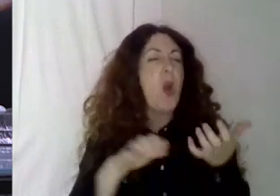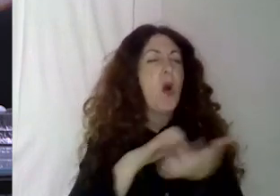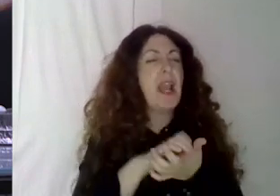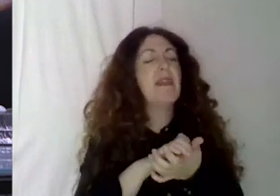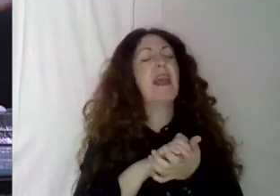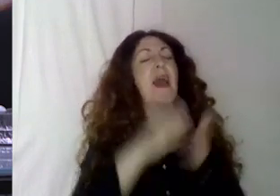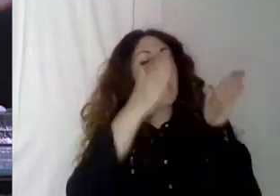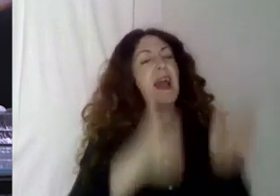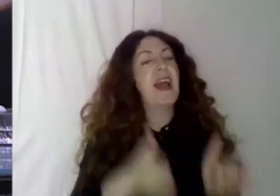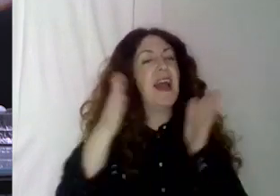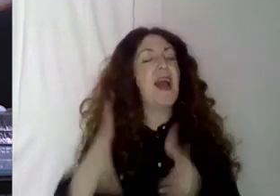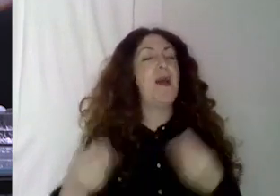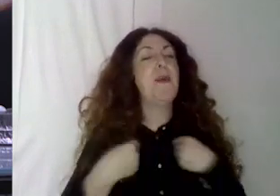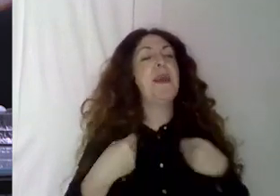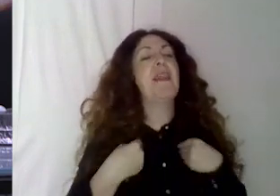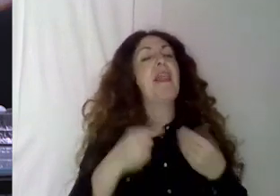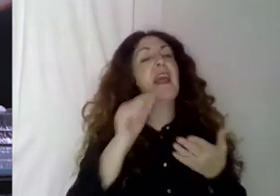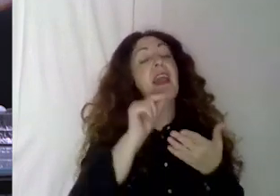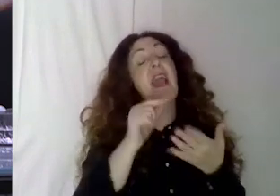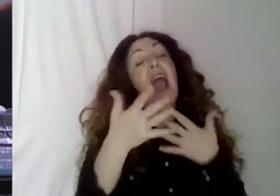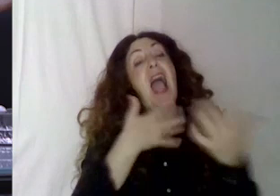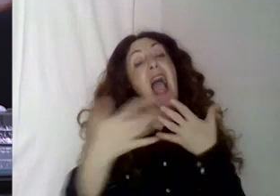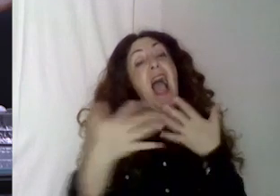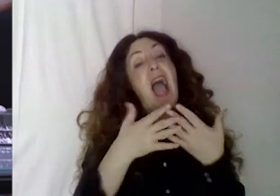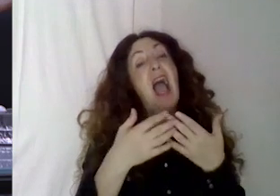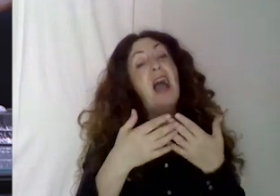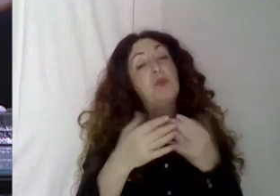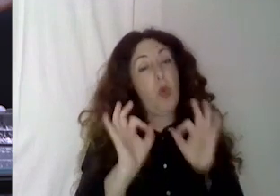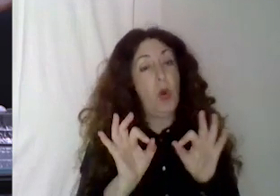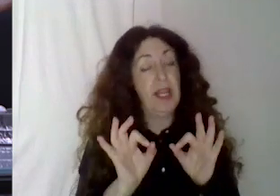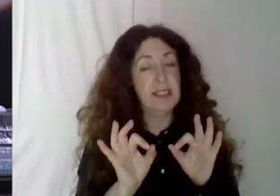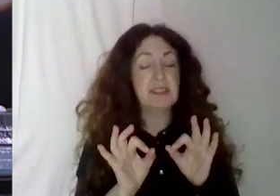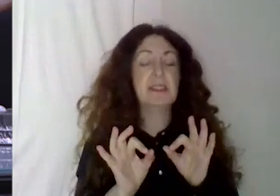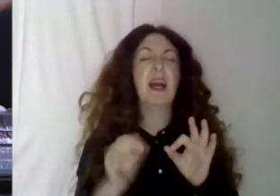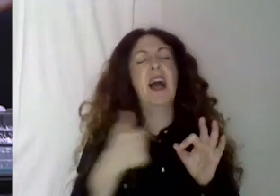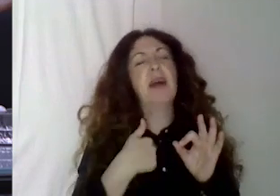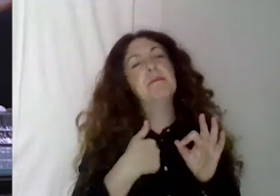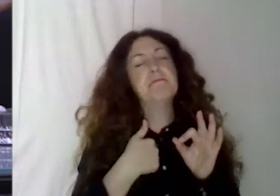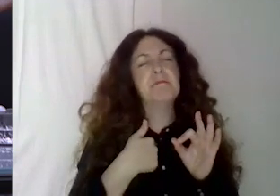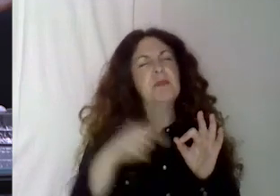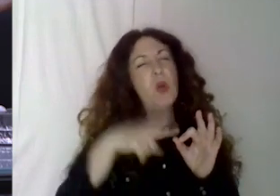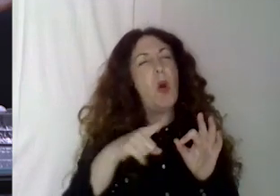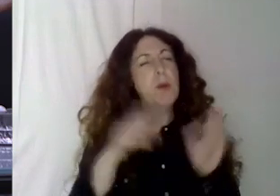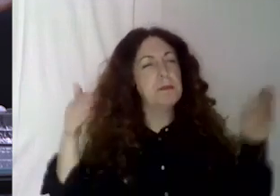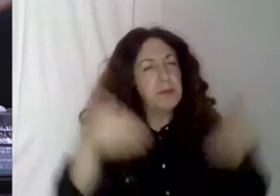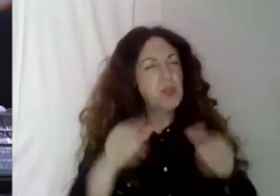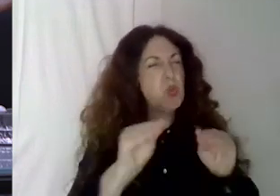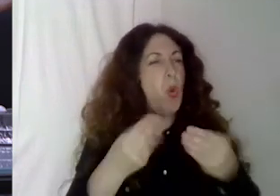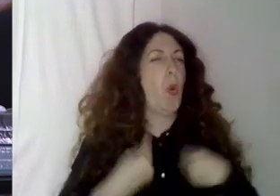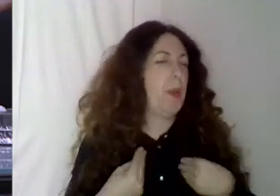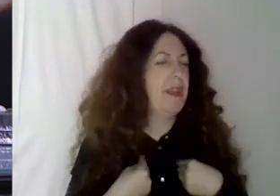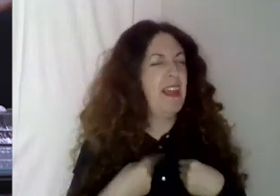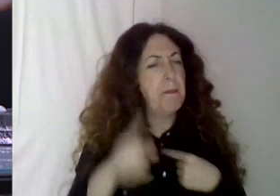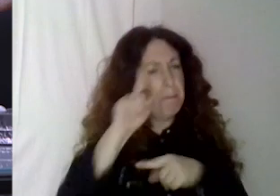thine auxilia, solo por esos versos ya vale la pena Marlowe, o usted está componiendo de esta manera, usted debe tener algo oculto que no me va a